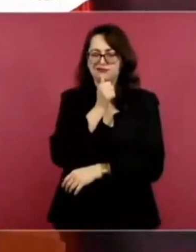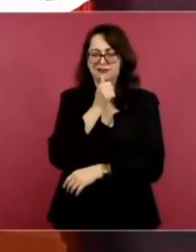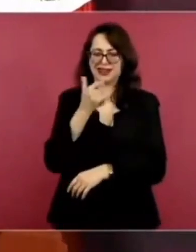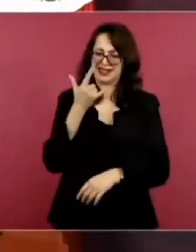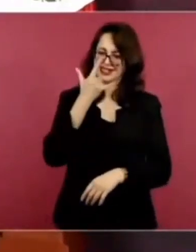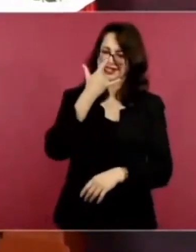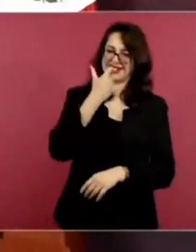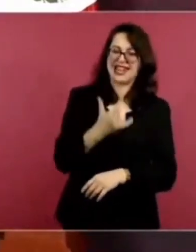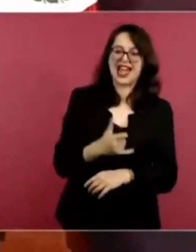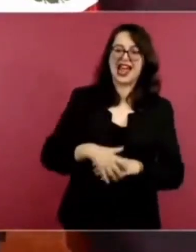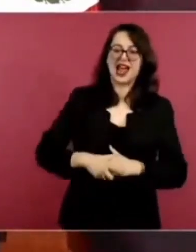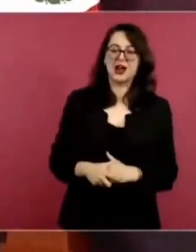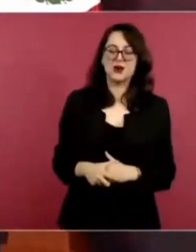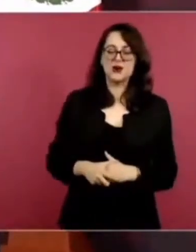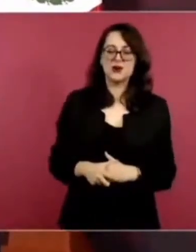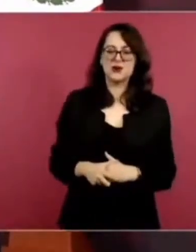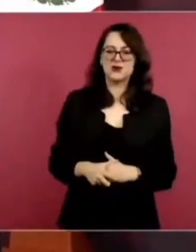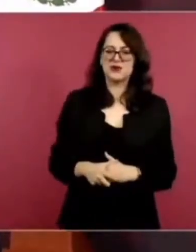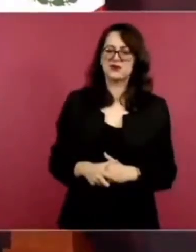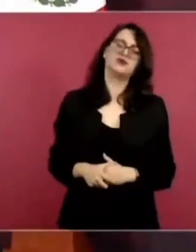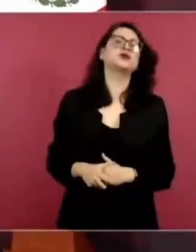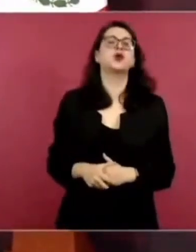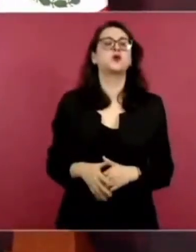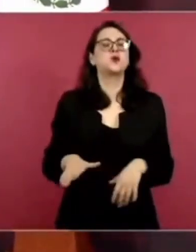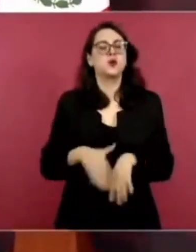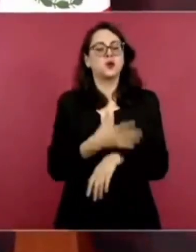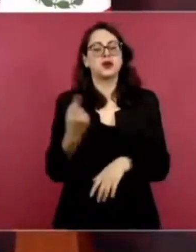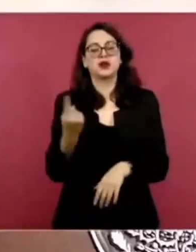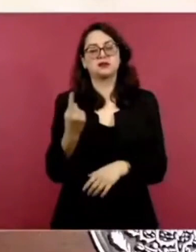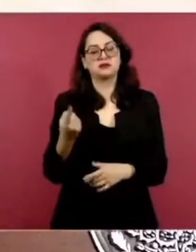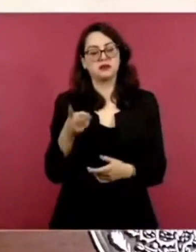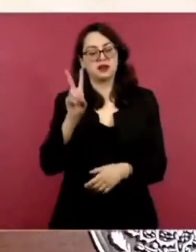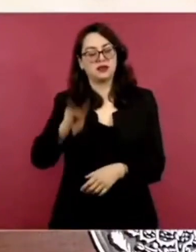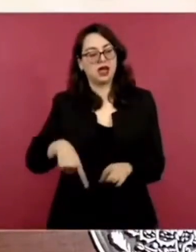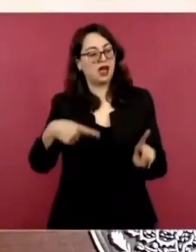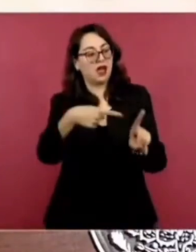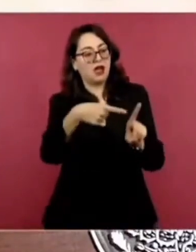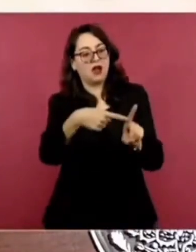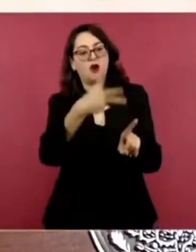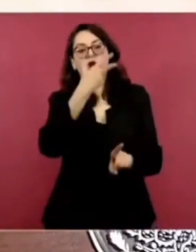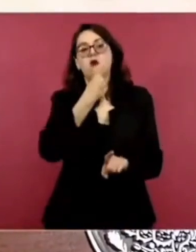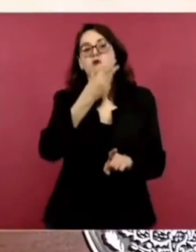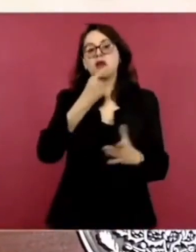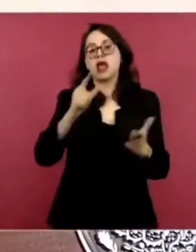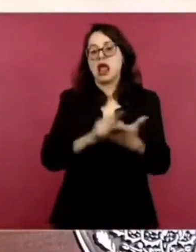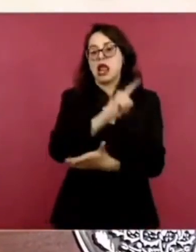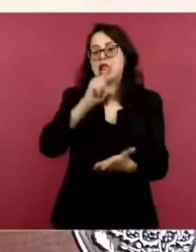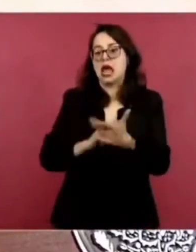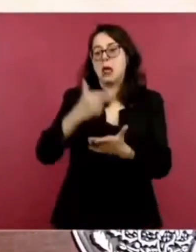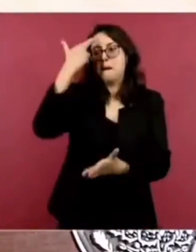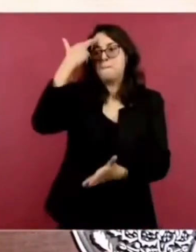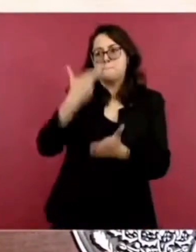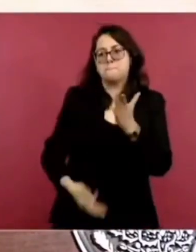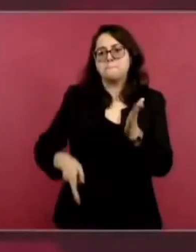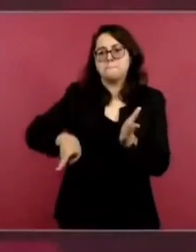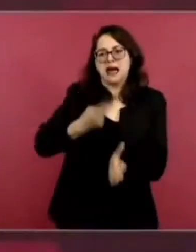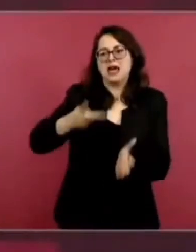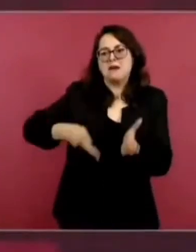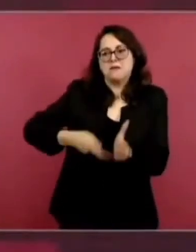porque es uno, otro, así como tú me estás preguntando. otro